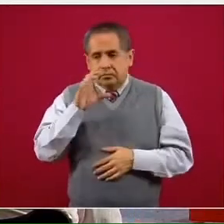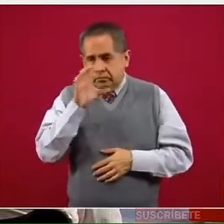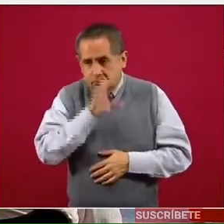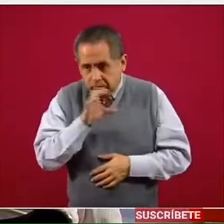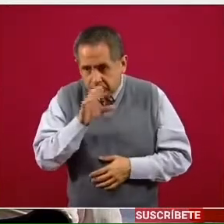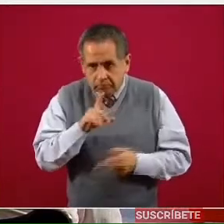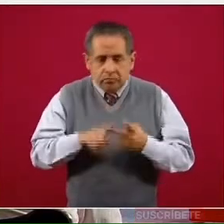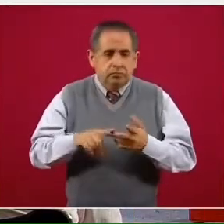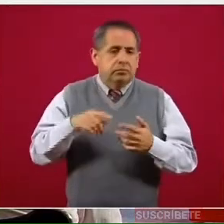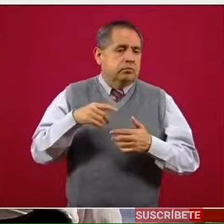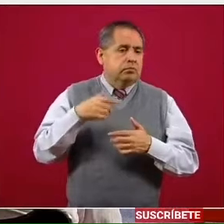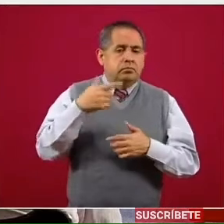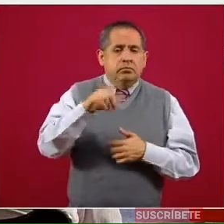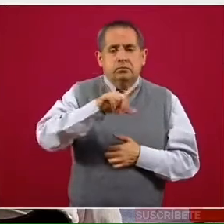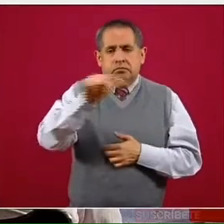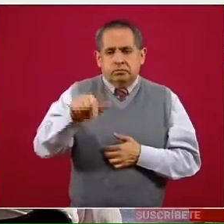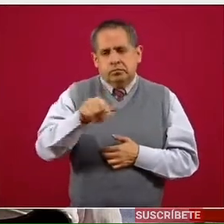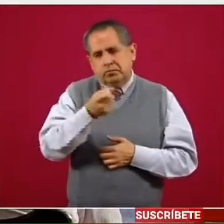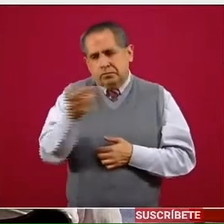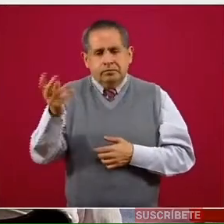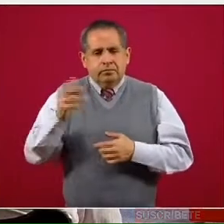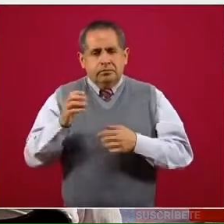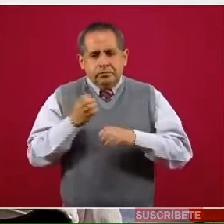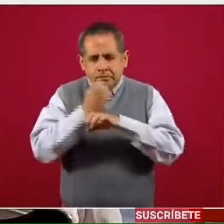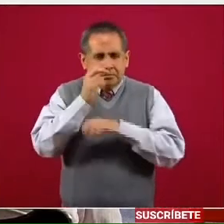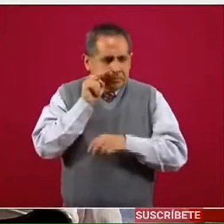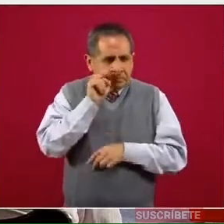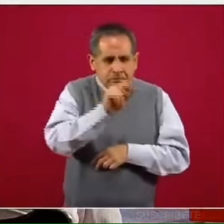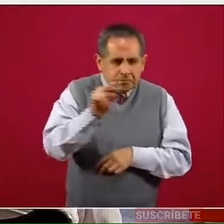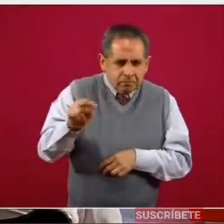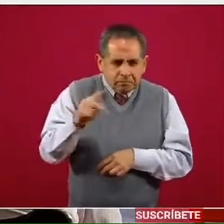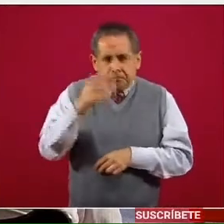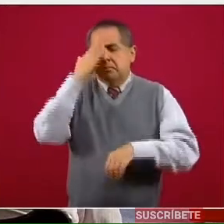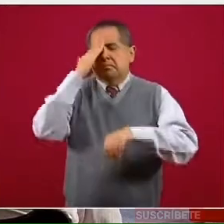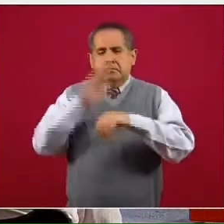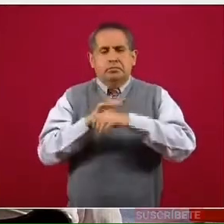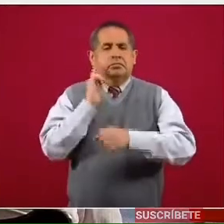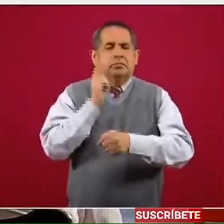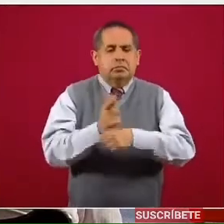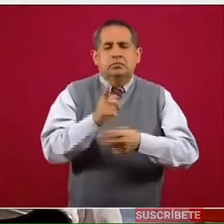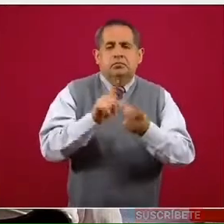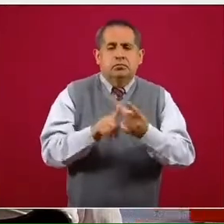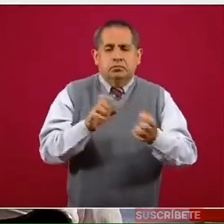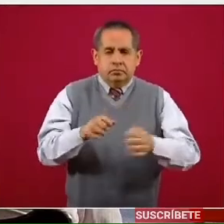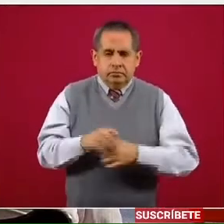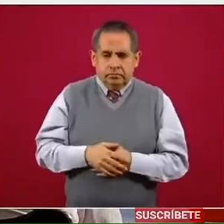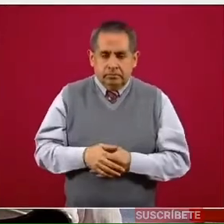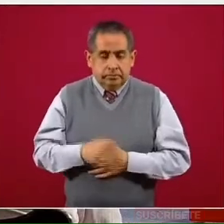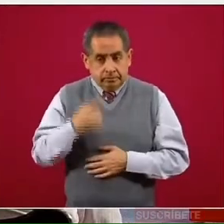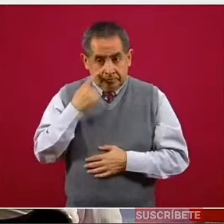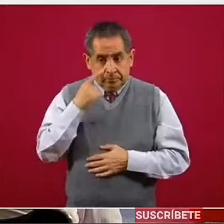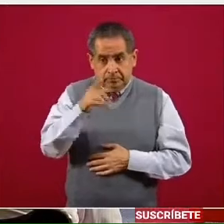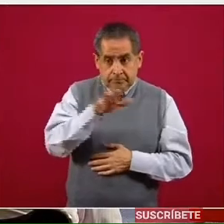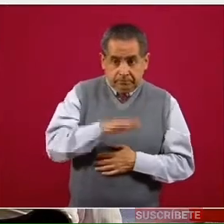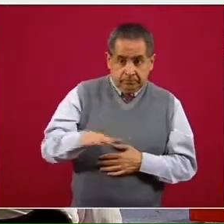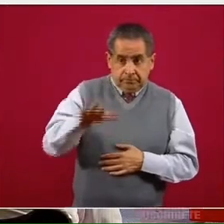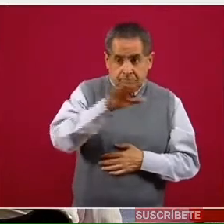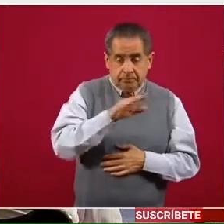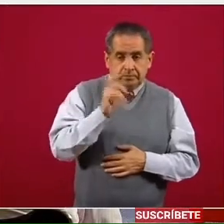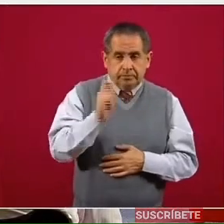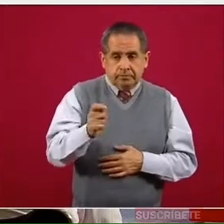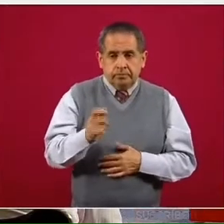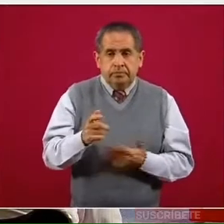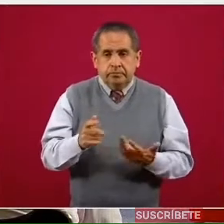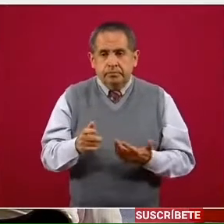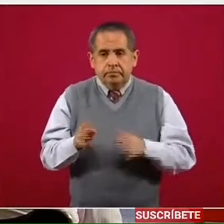Aguascalientes y posteriormente los demás estados, identifique dónde vive usted, dónde está. Y en estos municipios, lo que vemos